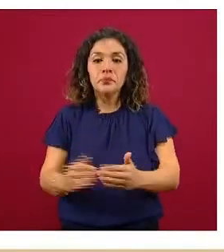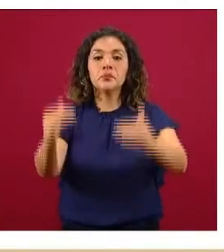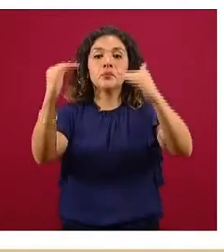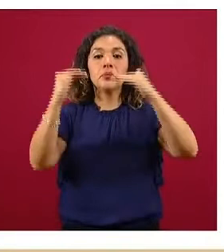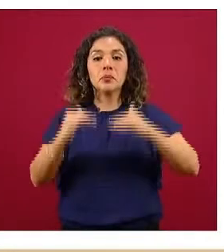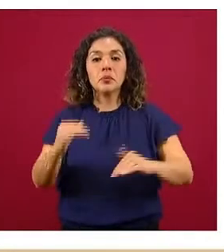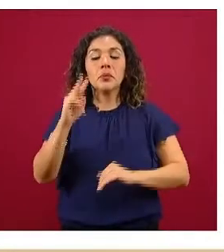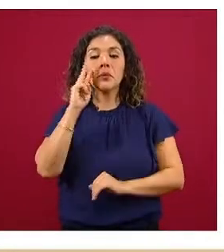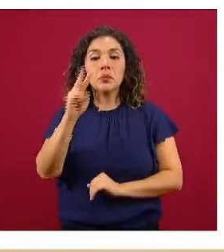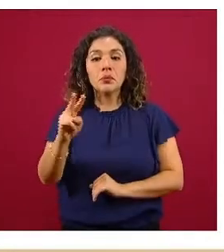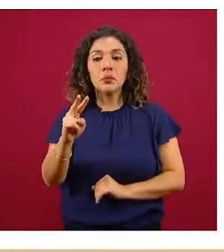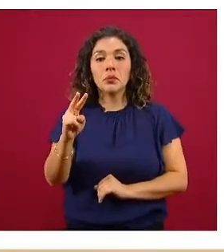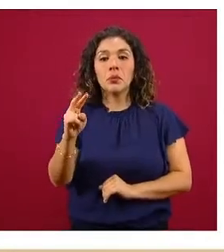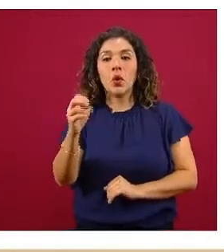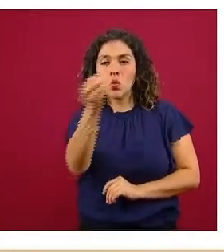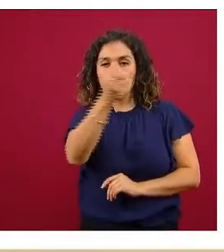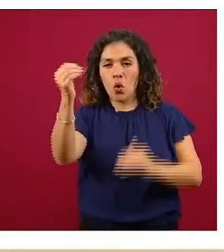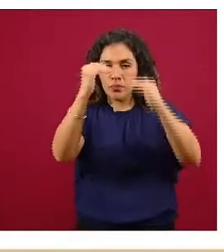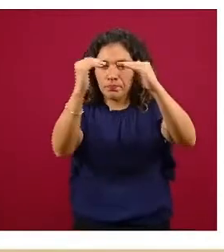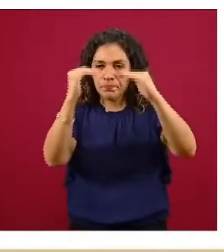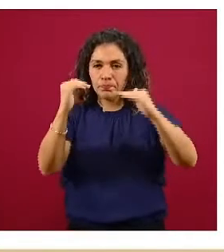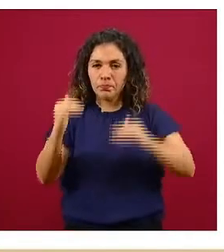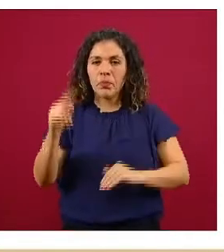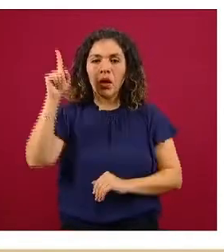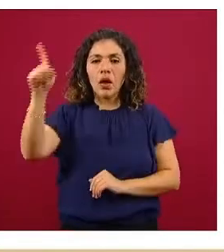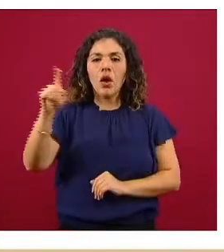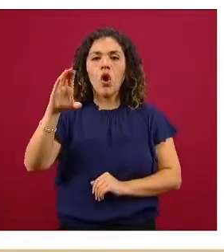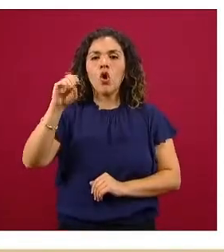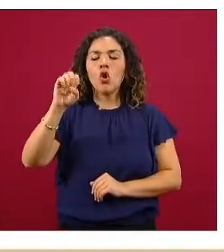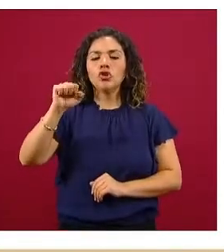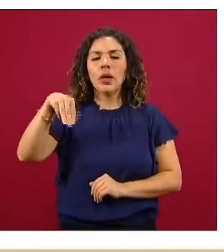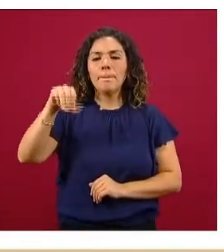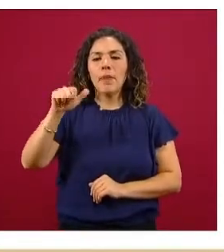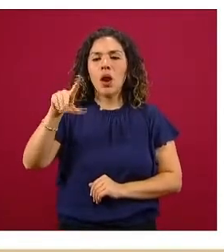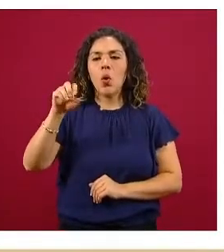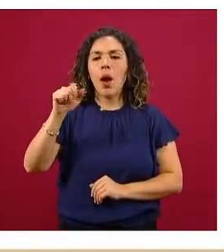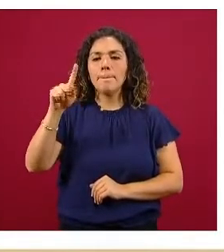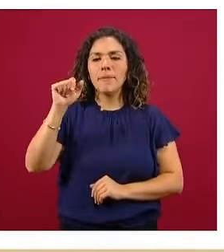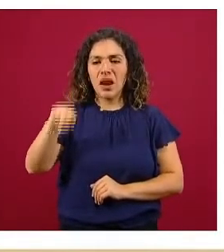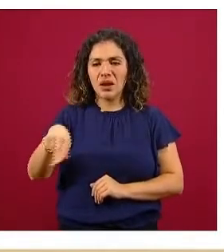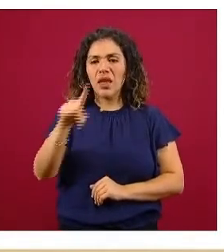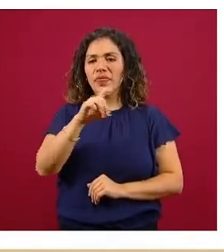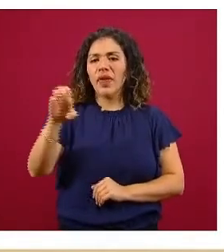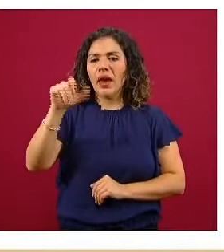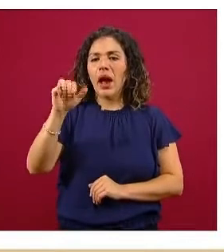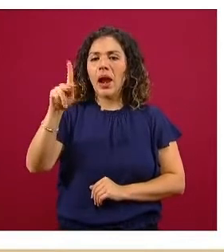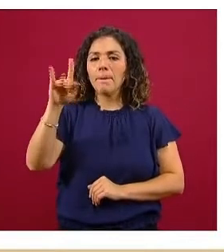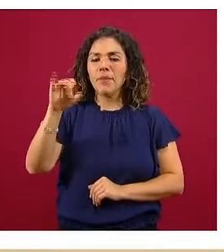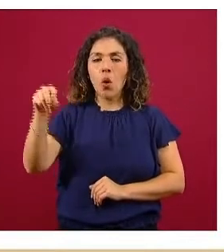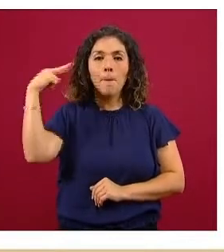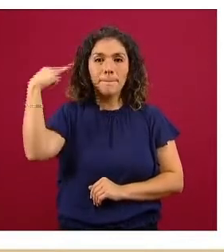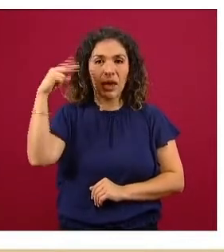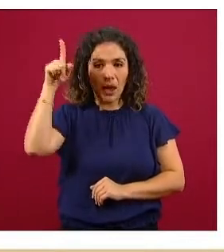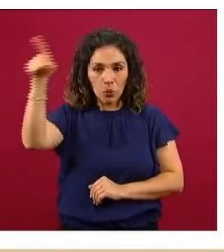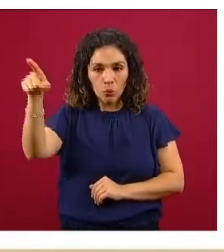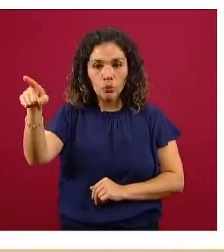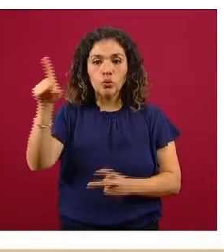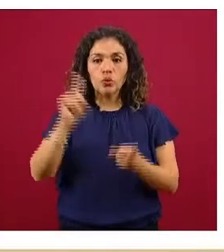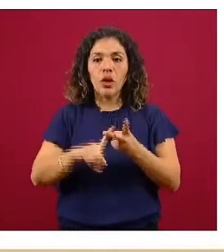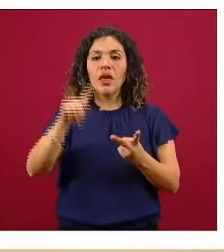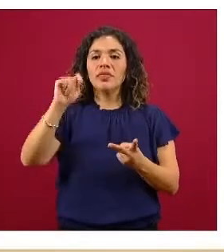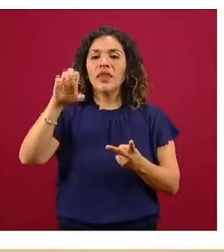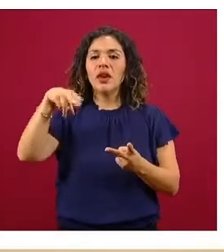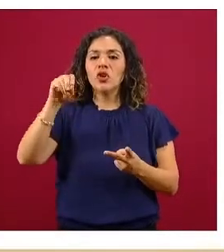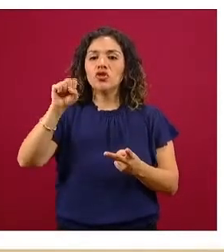ver así en este orden al municipio de Cosamaloapan de Carpio en Veracruz, tenemos a